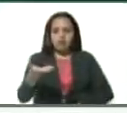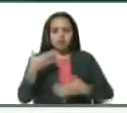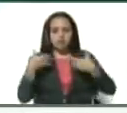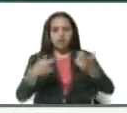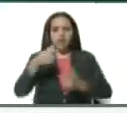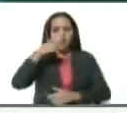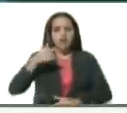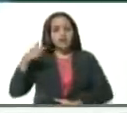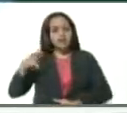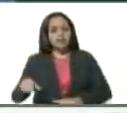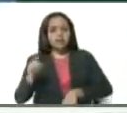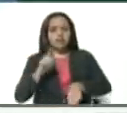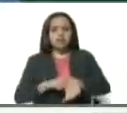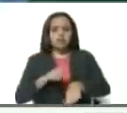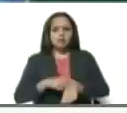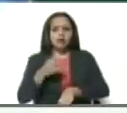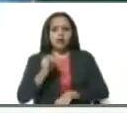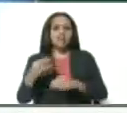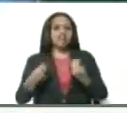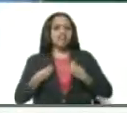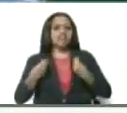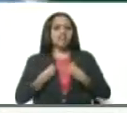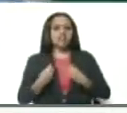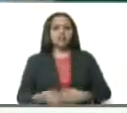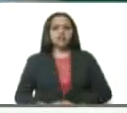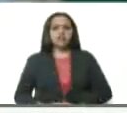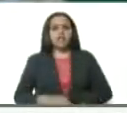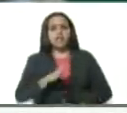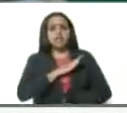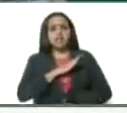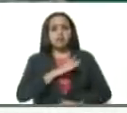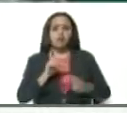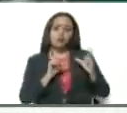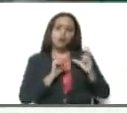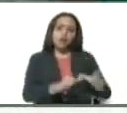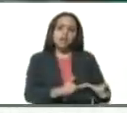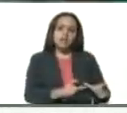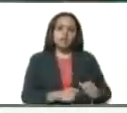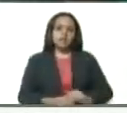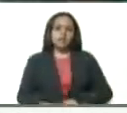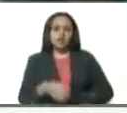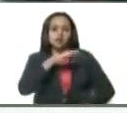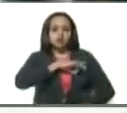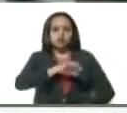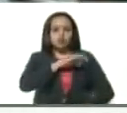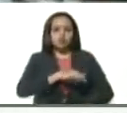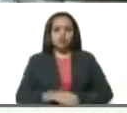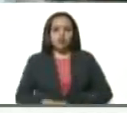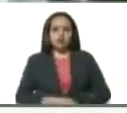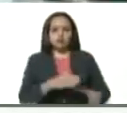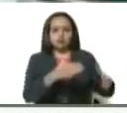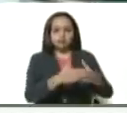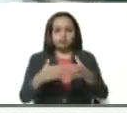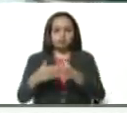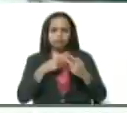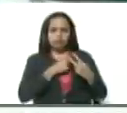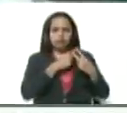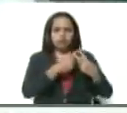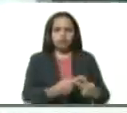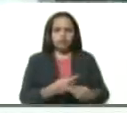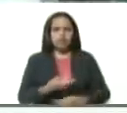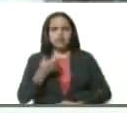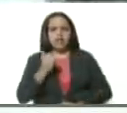en esta época que estamos viviendo, donde tenemos una cuarentena social, colectiva, voluntaria y que